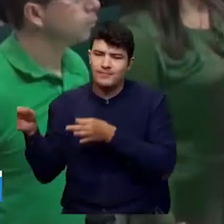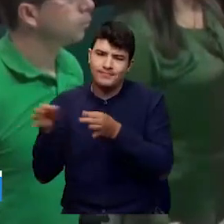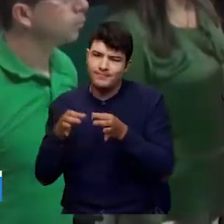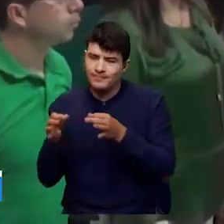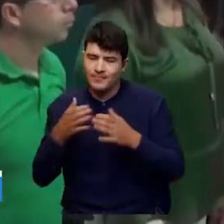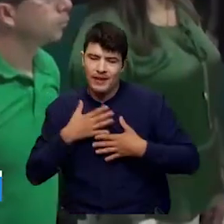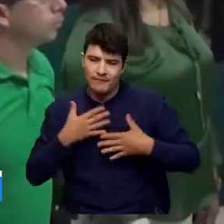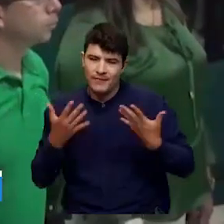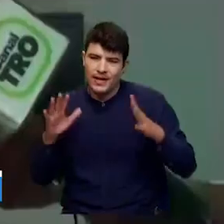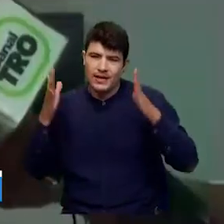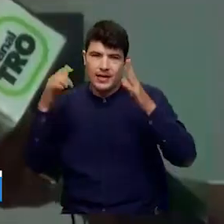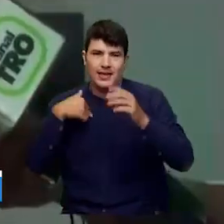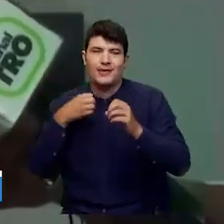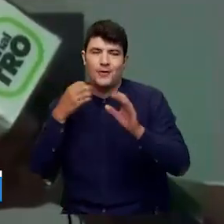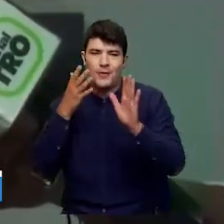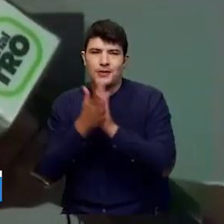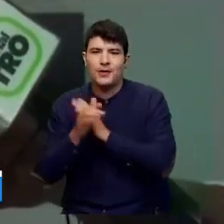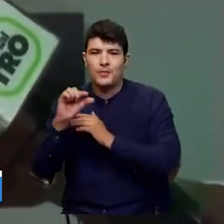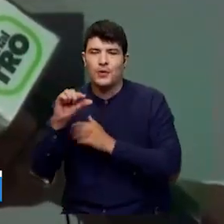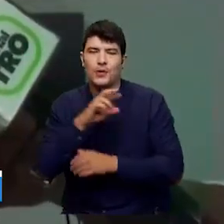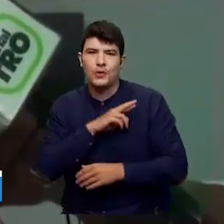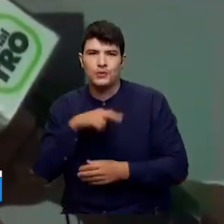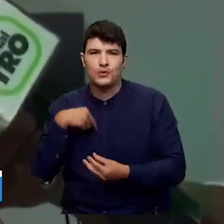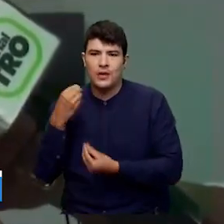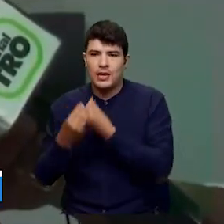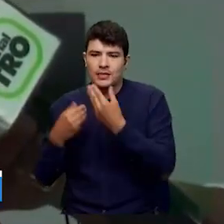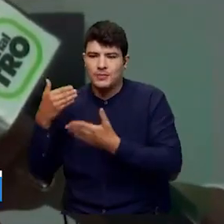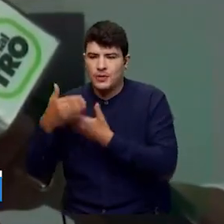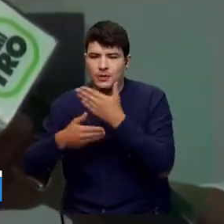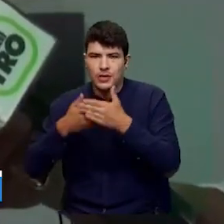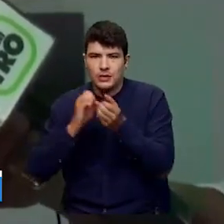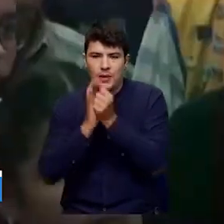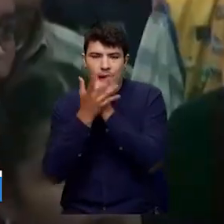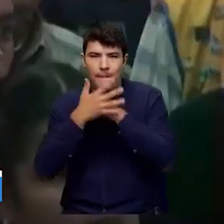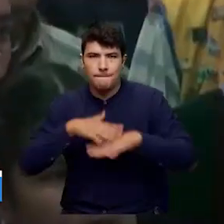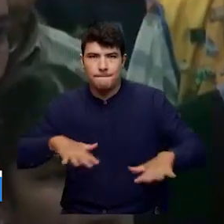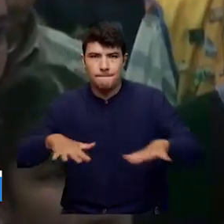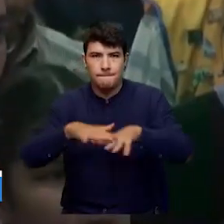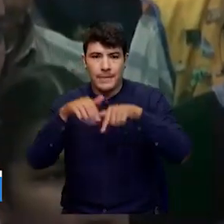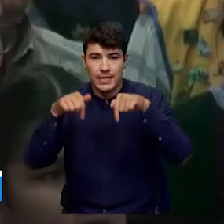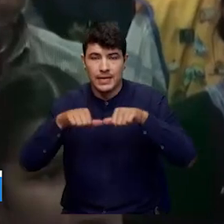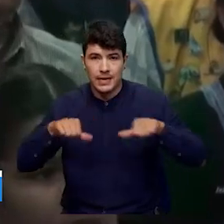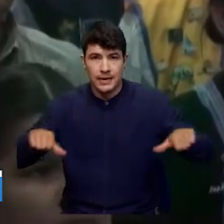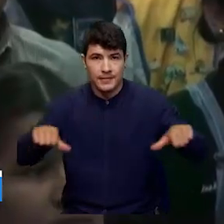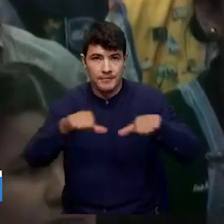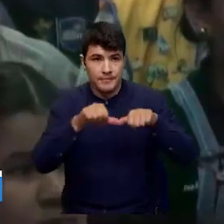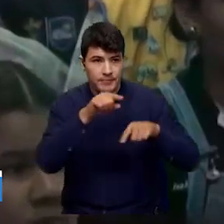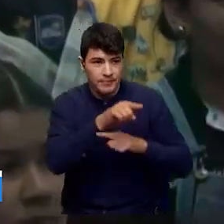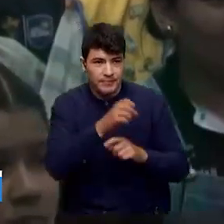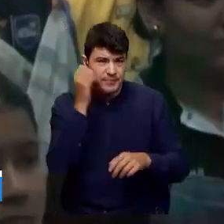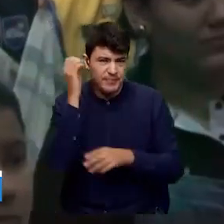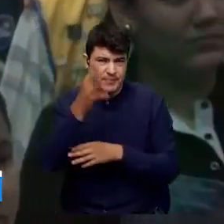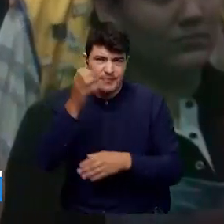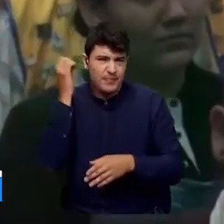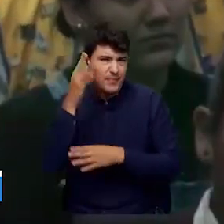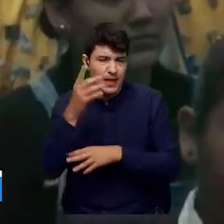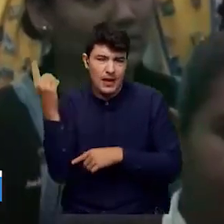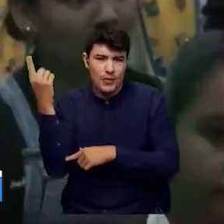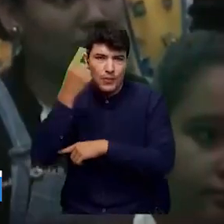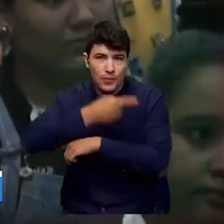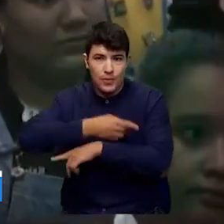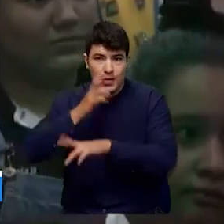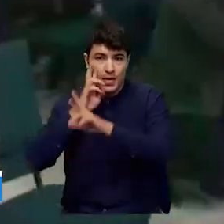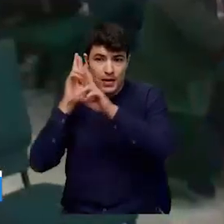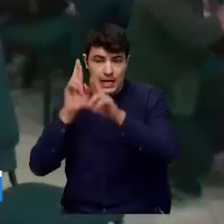a contarles un poco de lo que nosotros estamos haciendo por el ambiente en el Congreso de la República. Entre las exposiciones presentadas a lo largo de la jornada, se